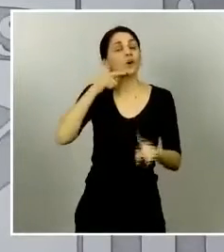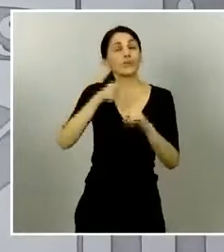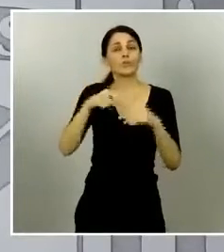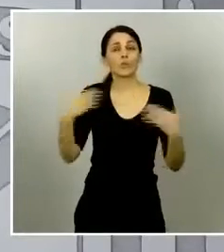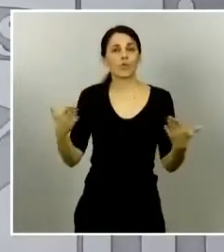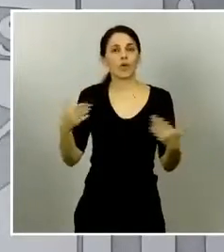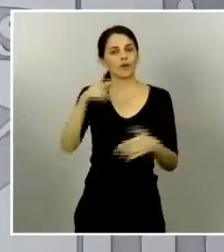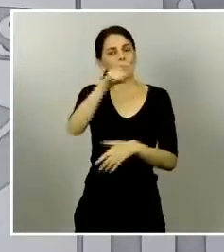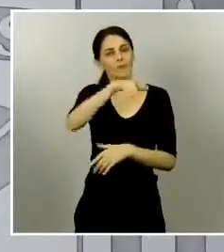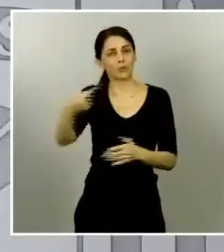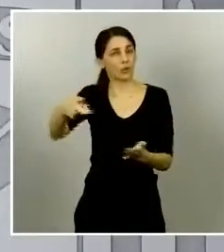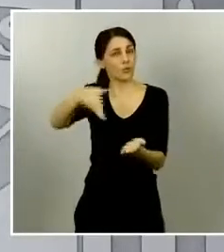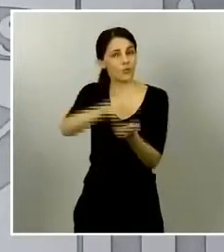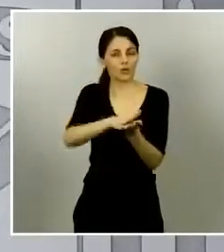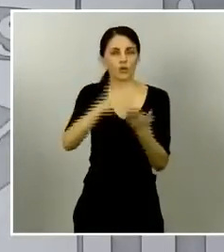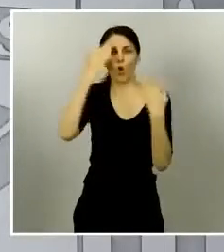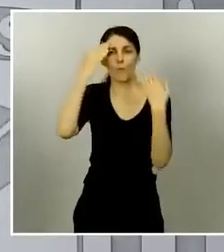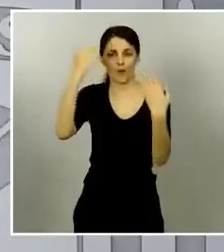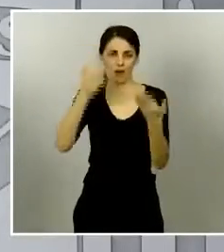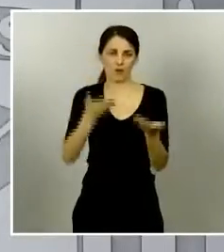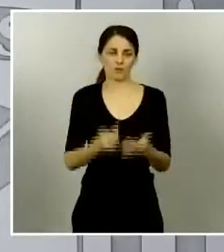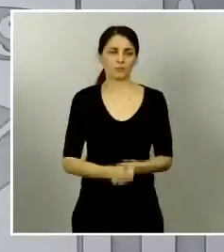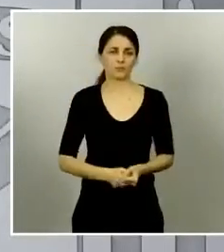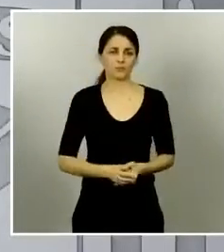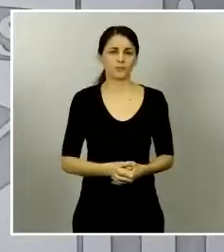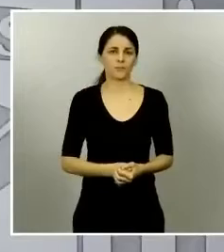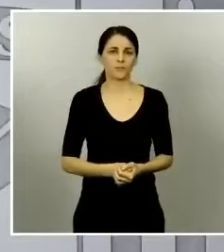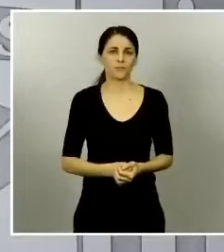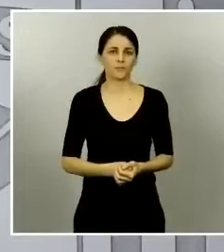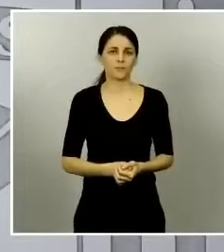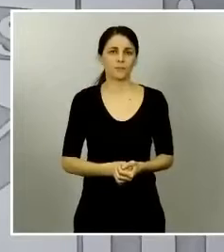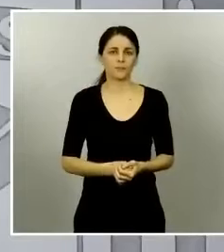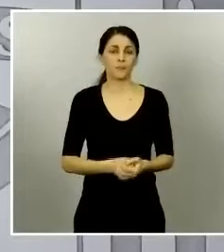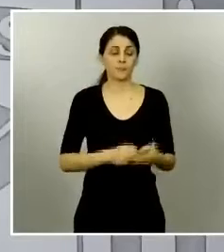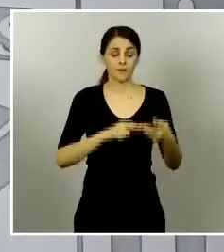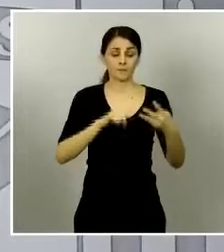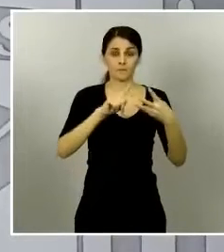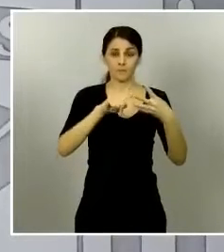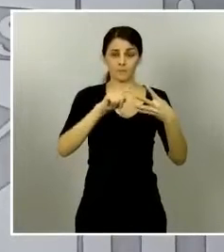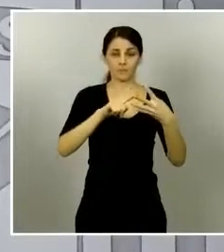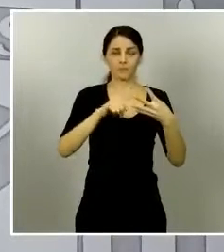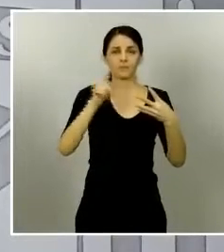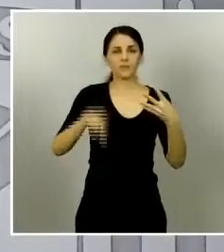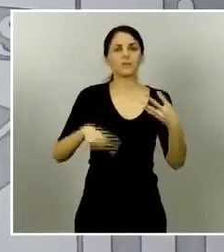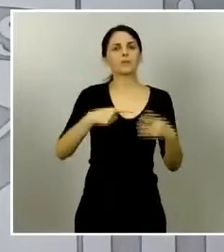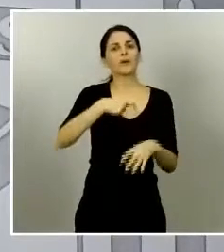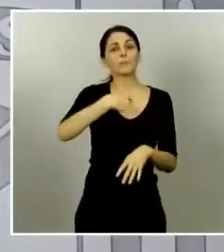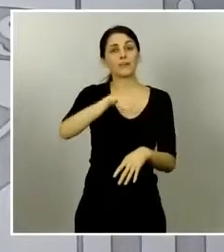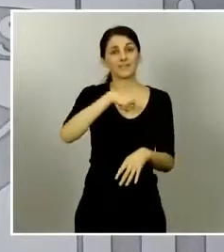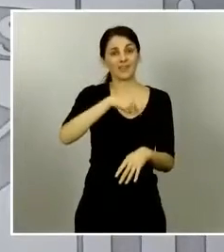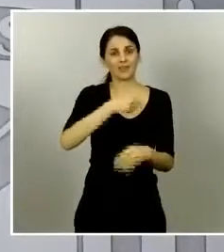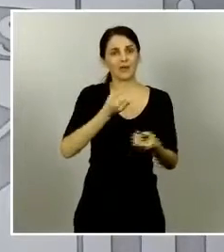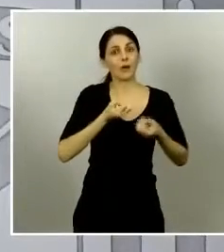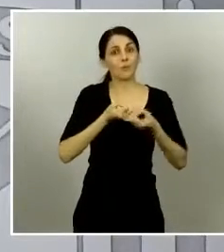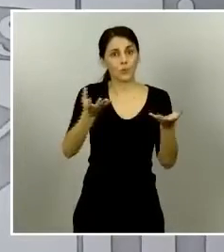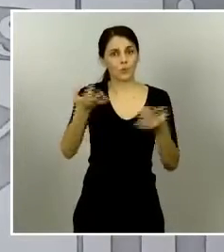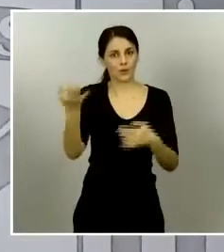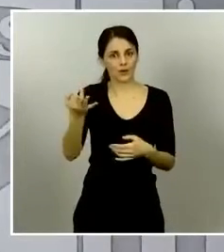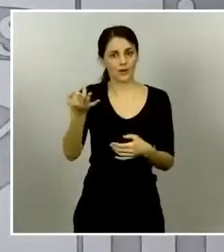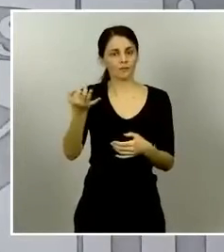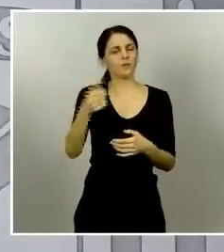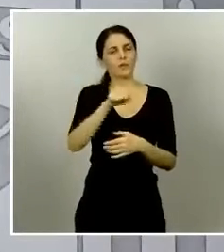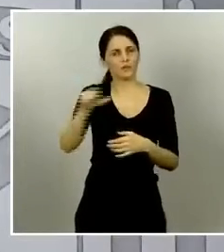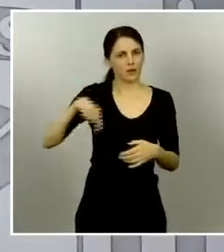Estado, para honrar la memoria de todos los que nos han abandonado como merecen. En segundo lugar, también el